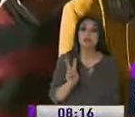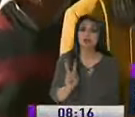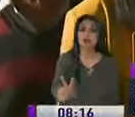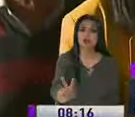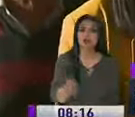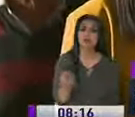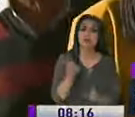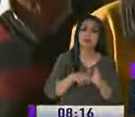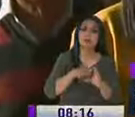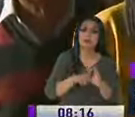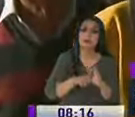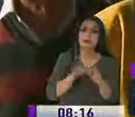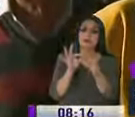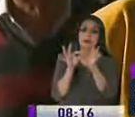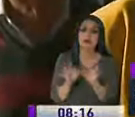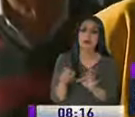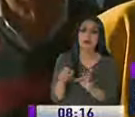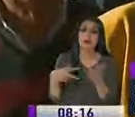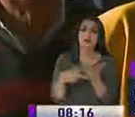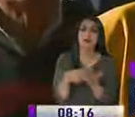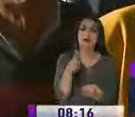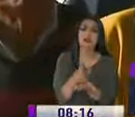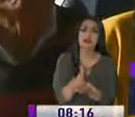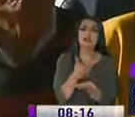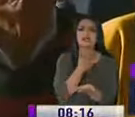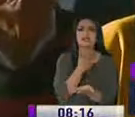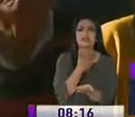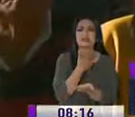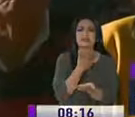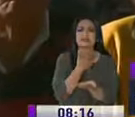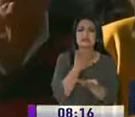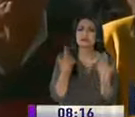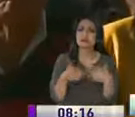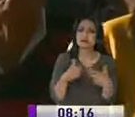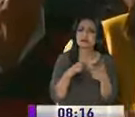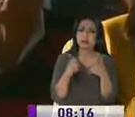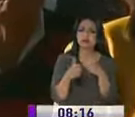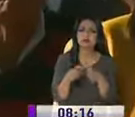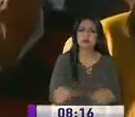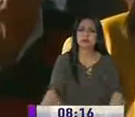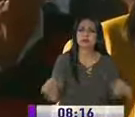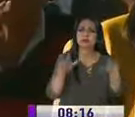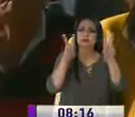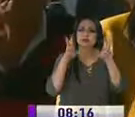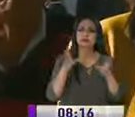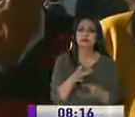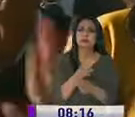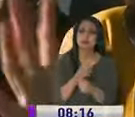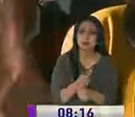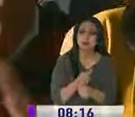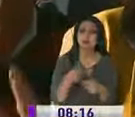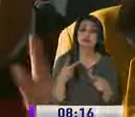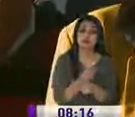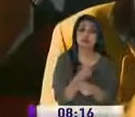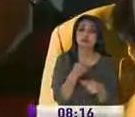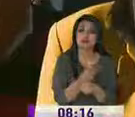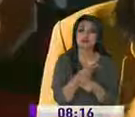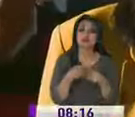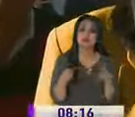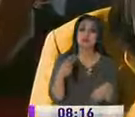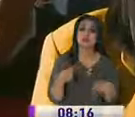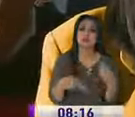escogieron renovar esta parada. Eso lamentablemente ocasionó muchas afectaciones al sector en términos de seguridad, pero también los